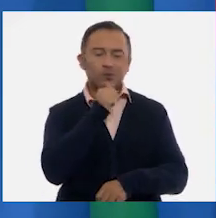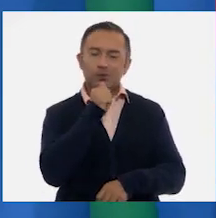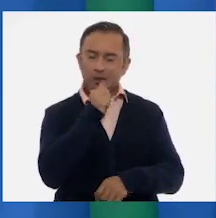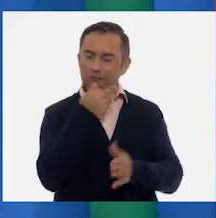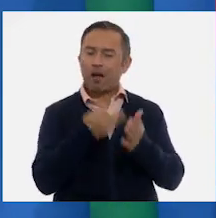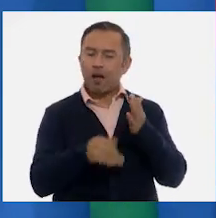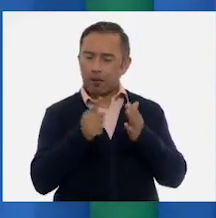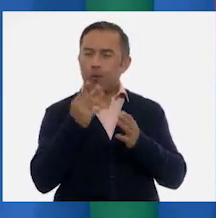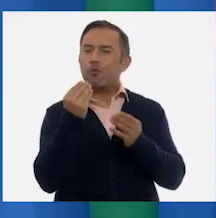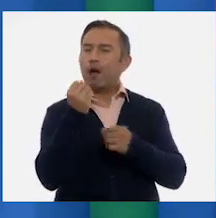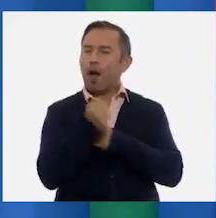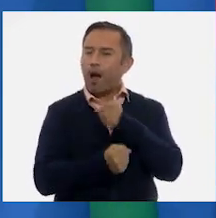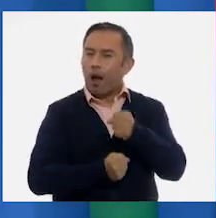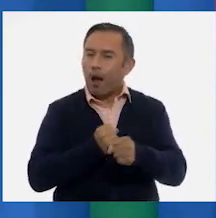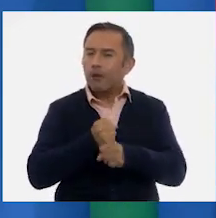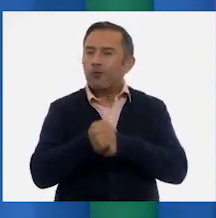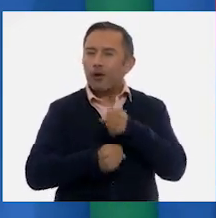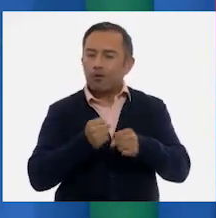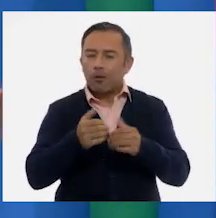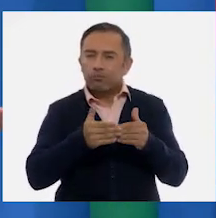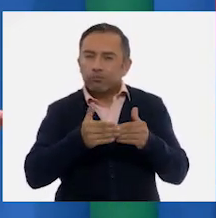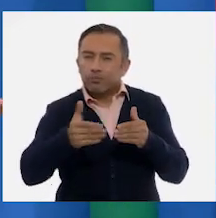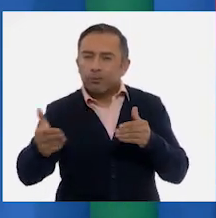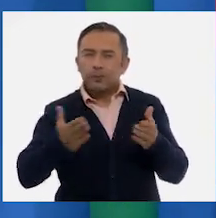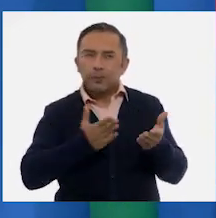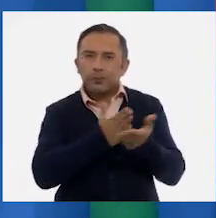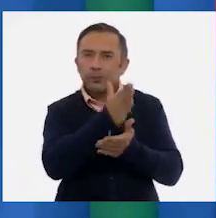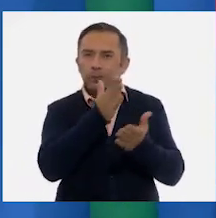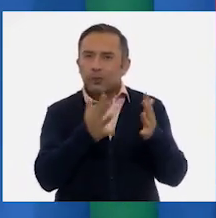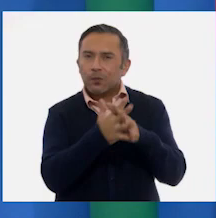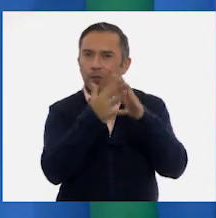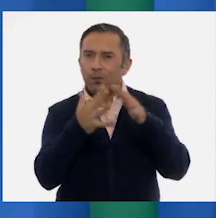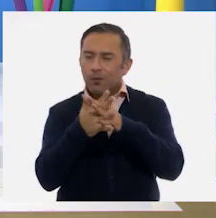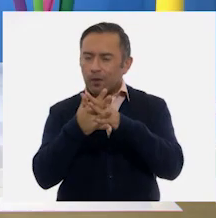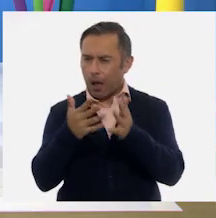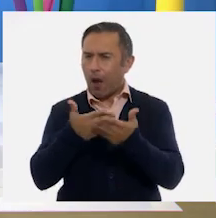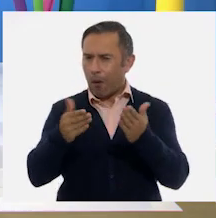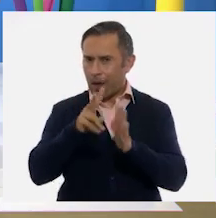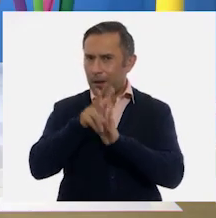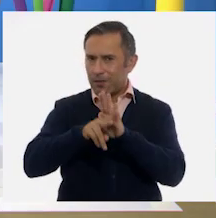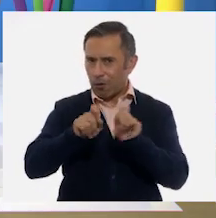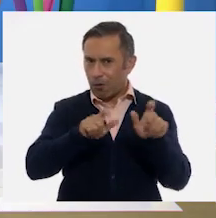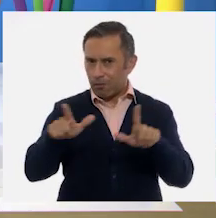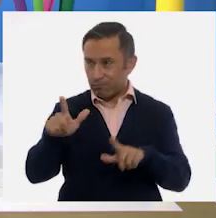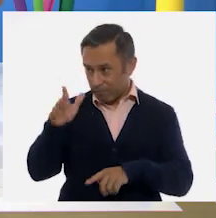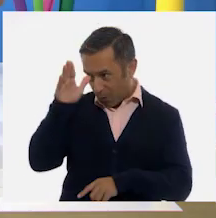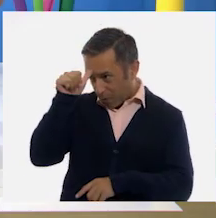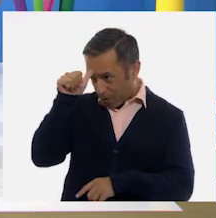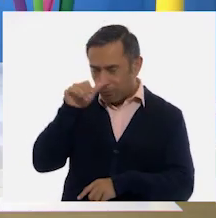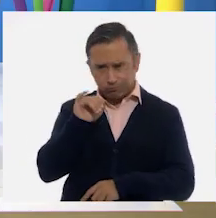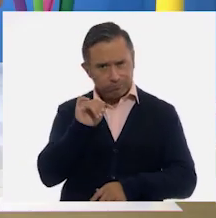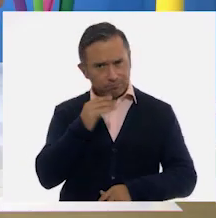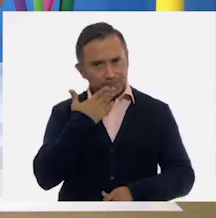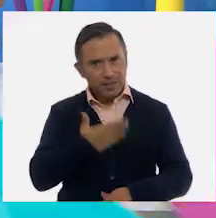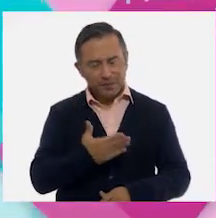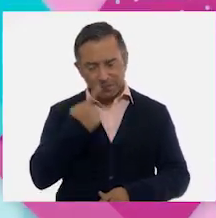que lo veremos en el siguiente video. ¿Te parece? Me parece muy bien, maestra. Vamos a